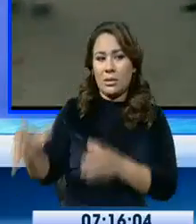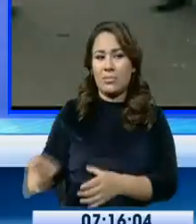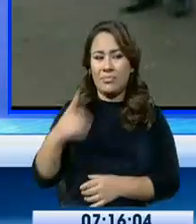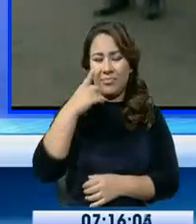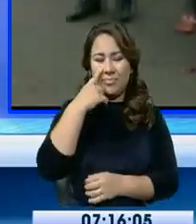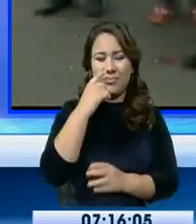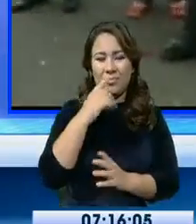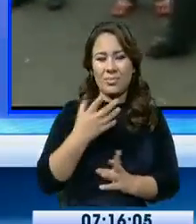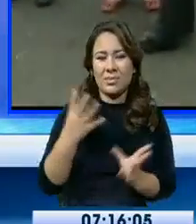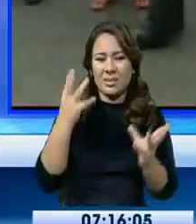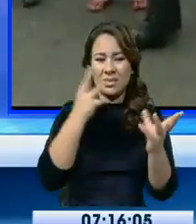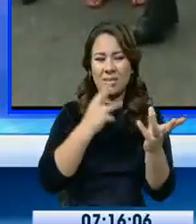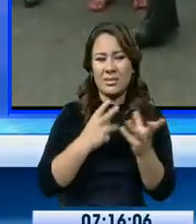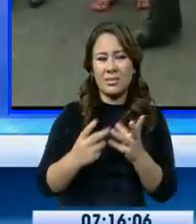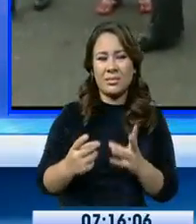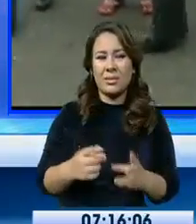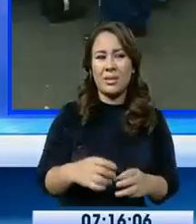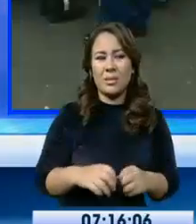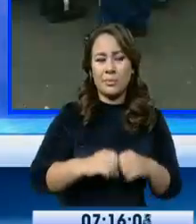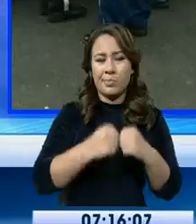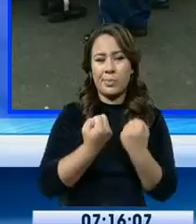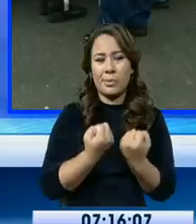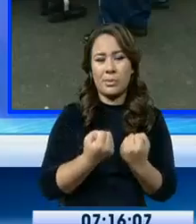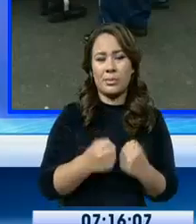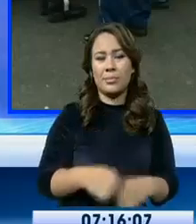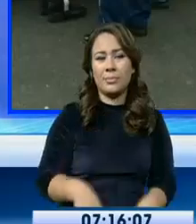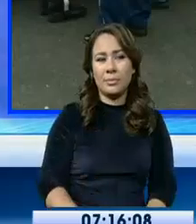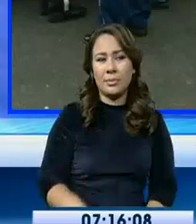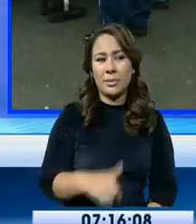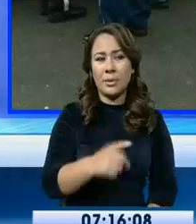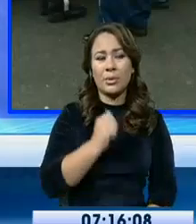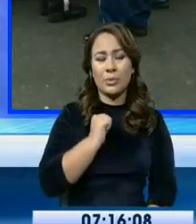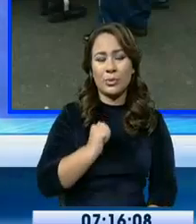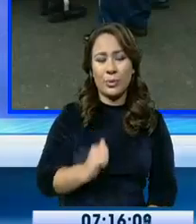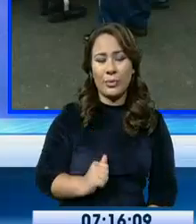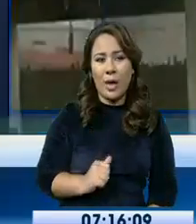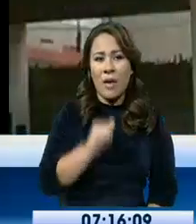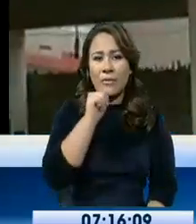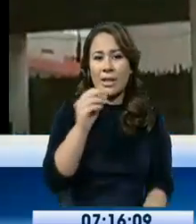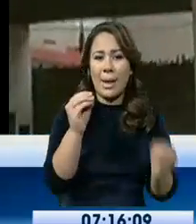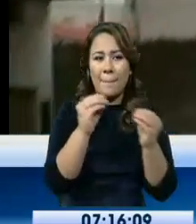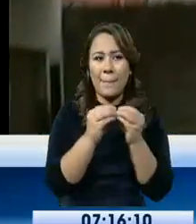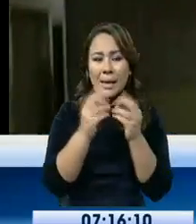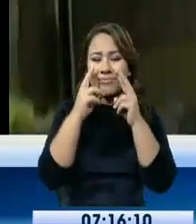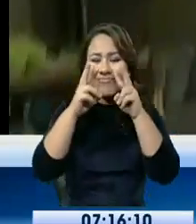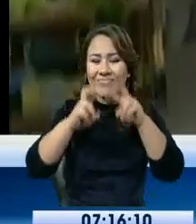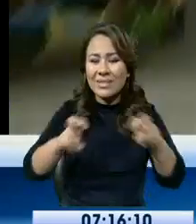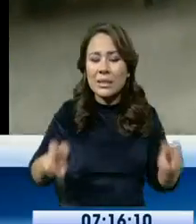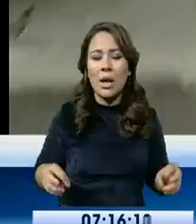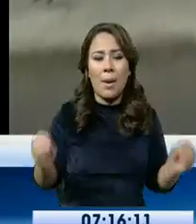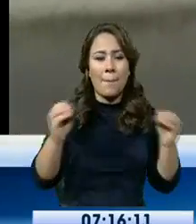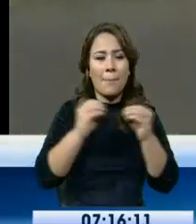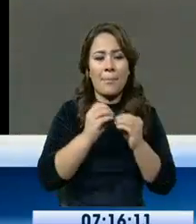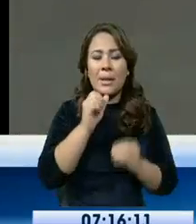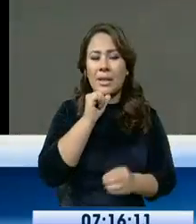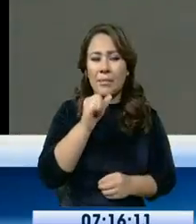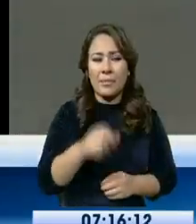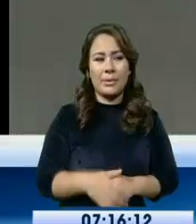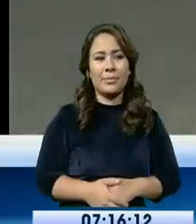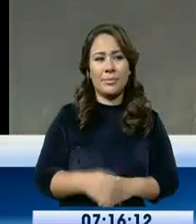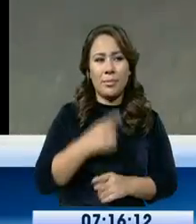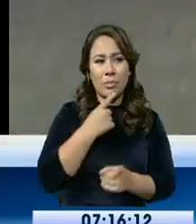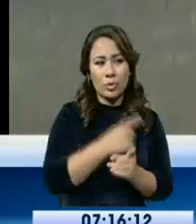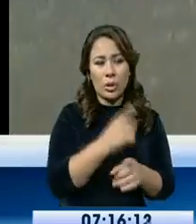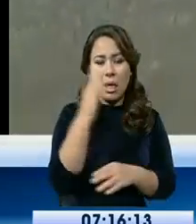encuentra cuarteado, se encuentra afectado, con el peligro de que en cualquier momento esta